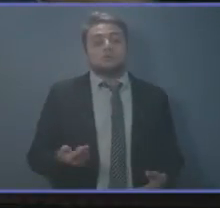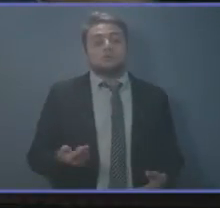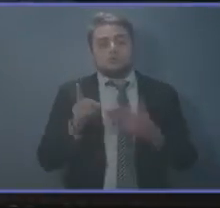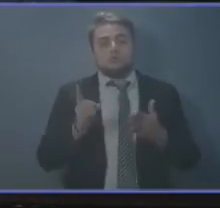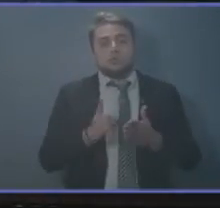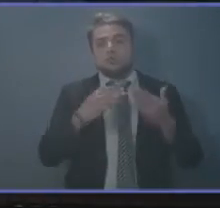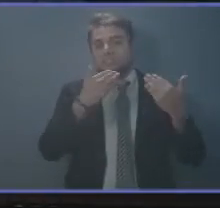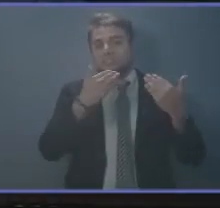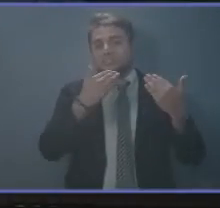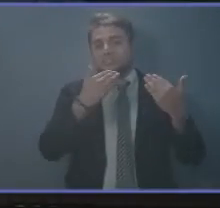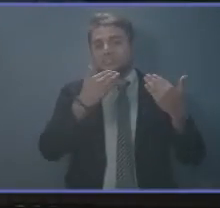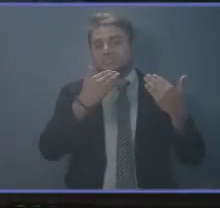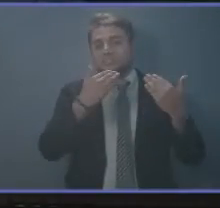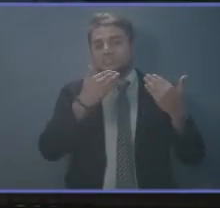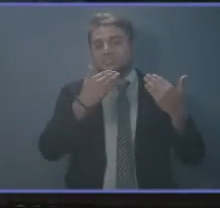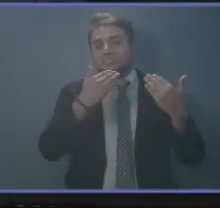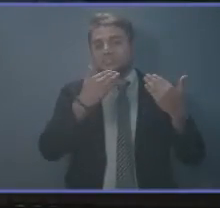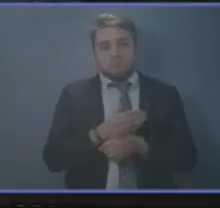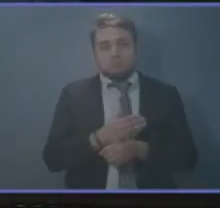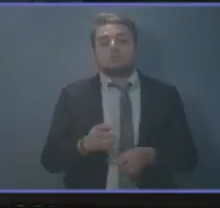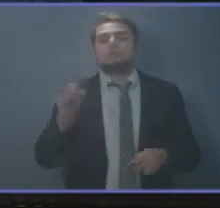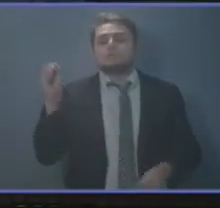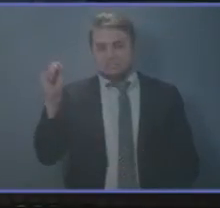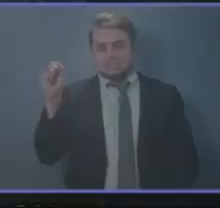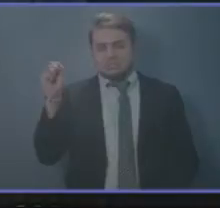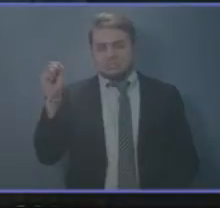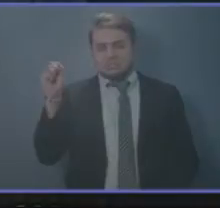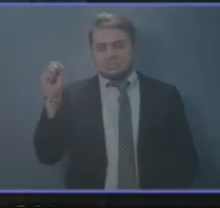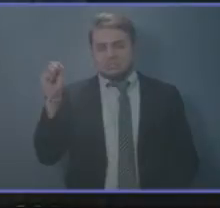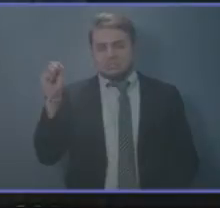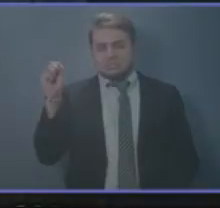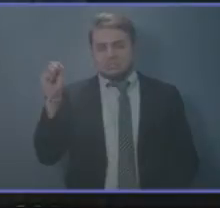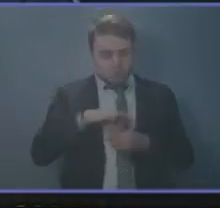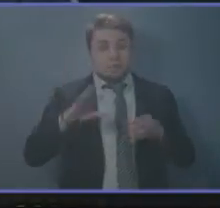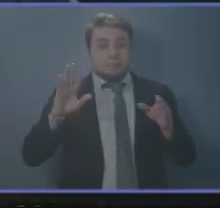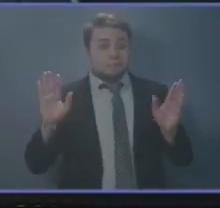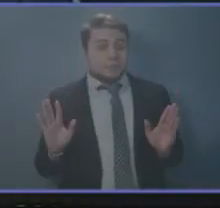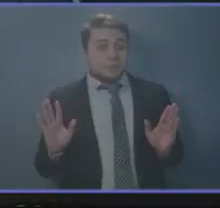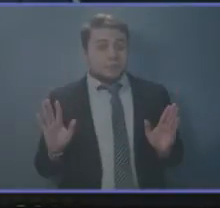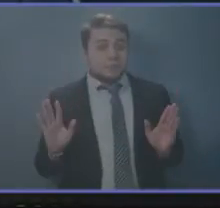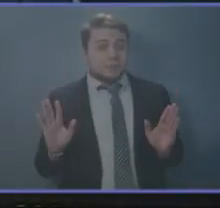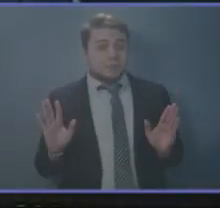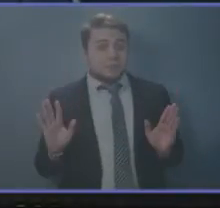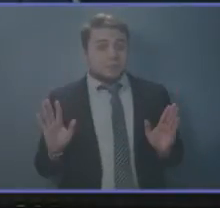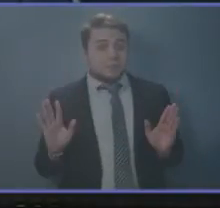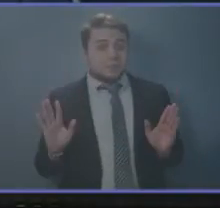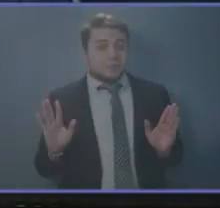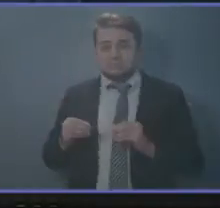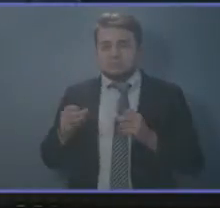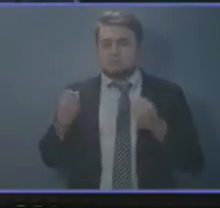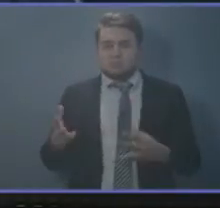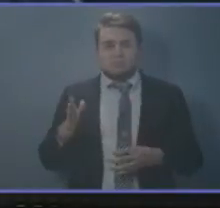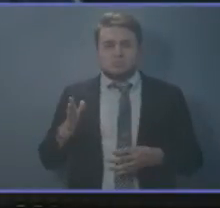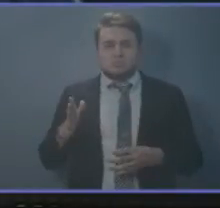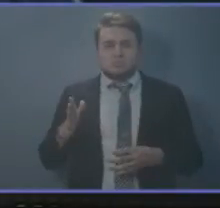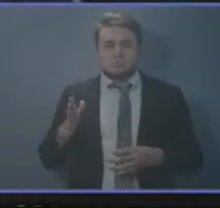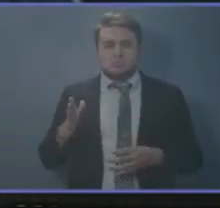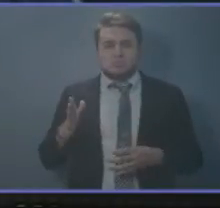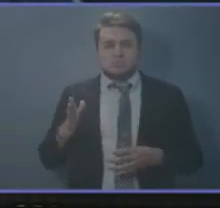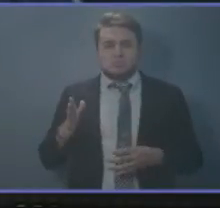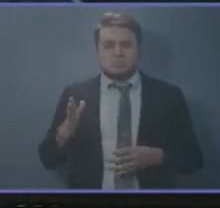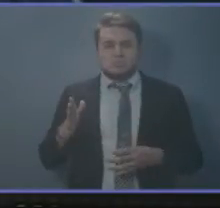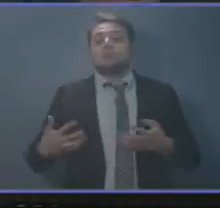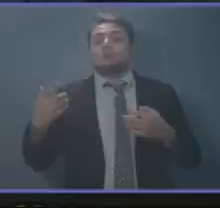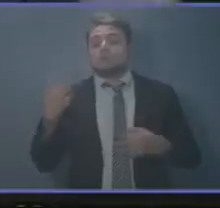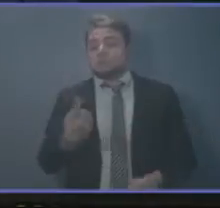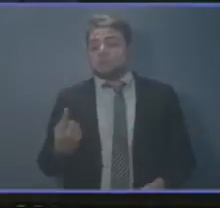parlamentarios que sí quieren votar por este dictamen, pero que están recibiendo grandes presiones de algunos empresarios